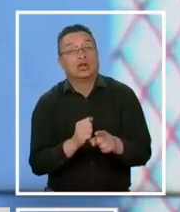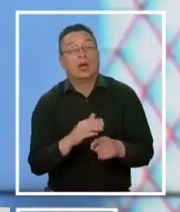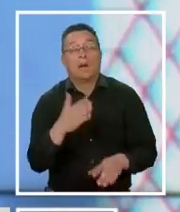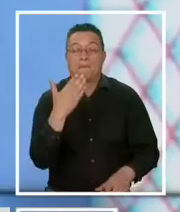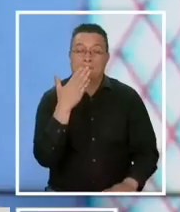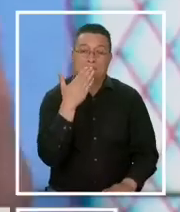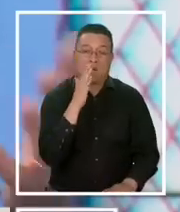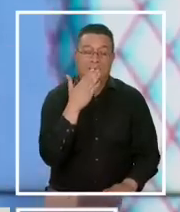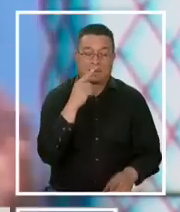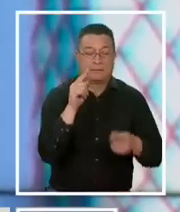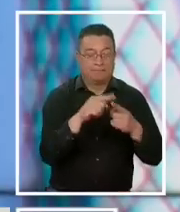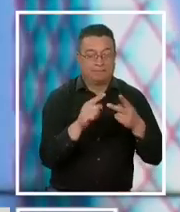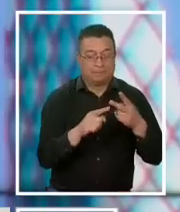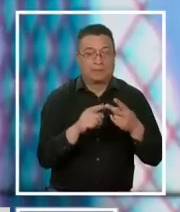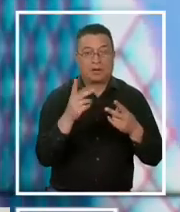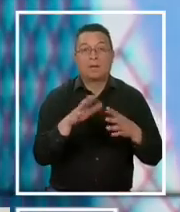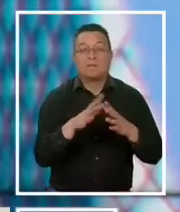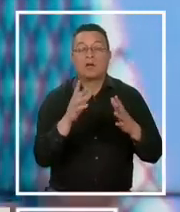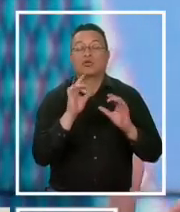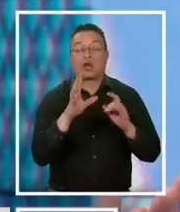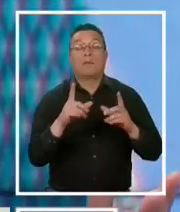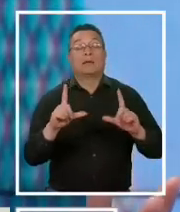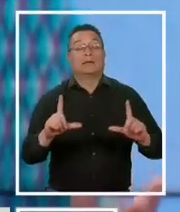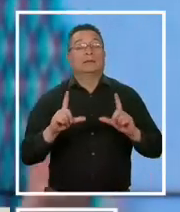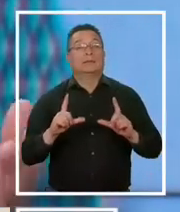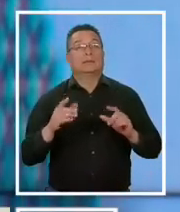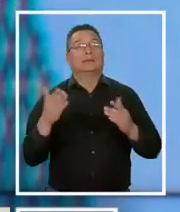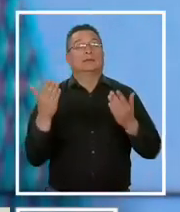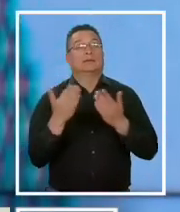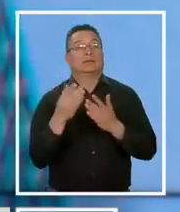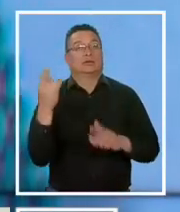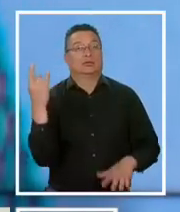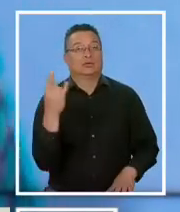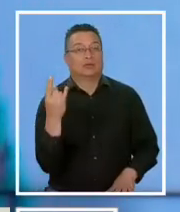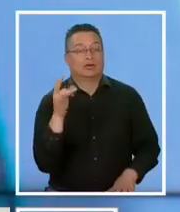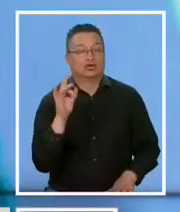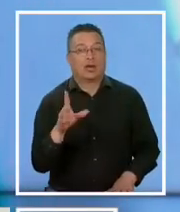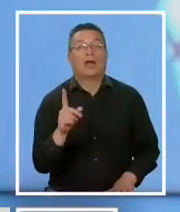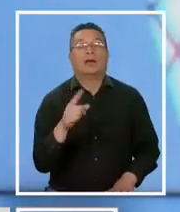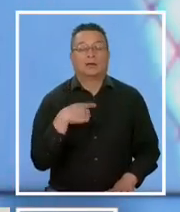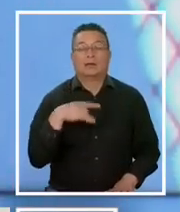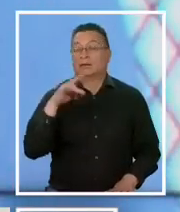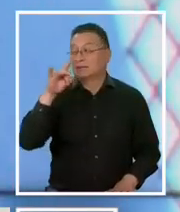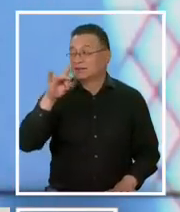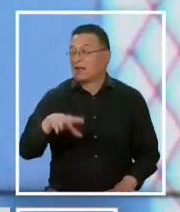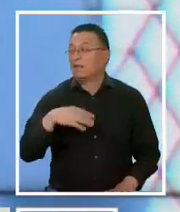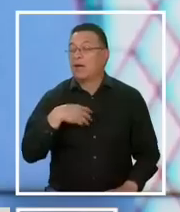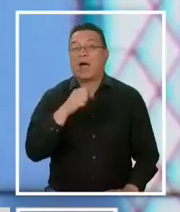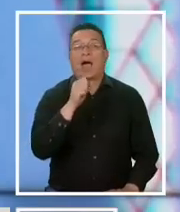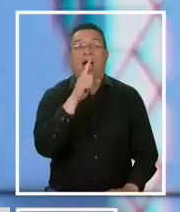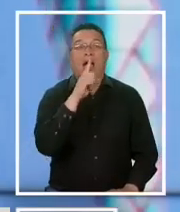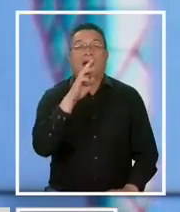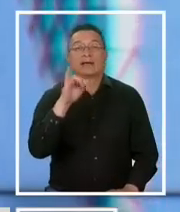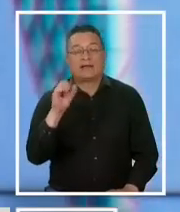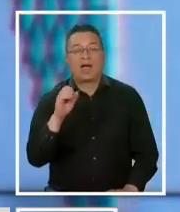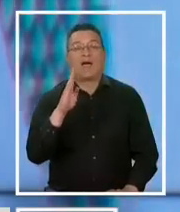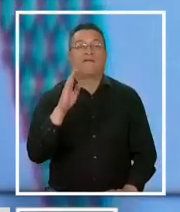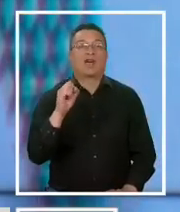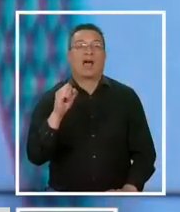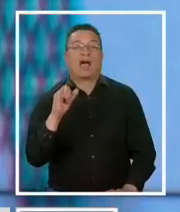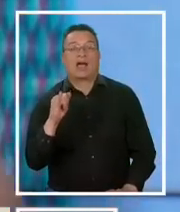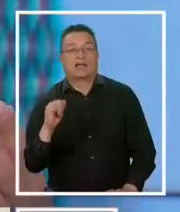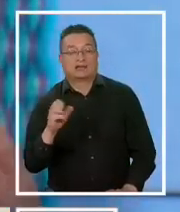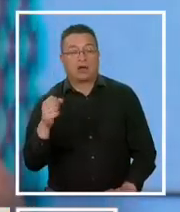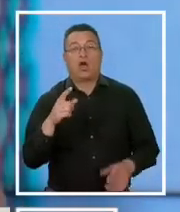expertise pero que va más allá del credencialismo académico cierto porque claro sabíamos efectivamente adriabaza Y otros tantos más